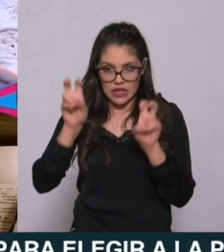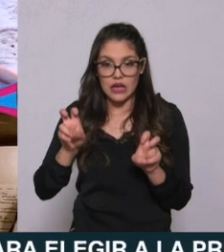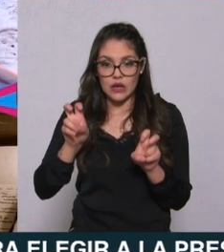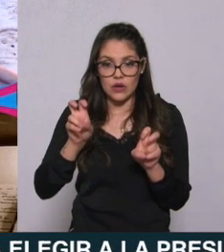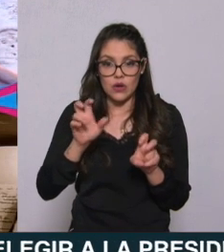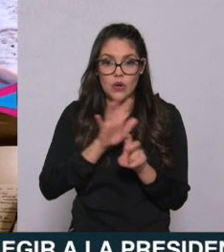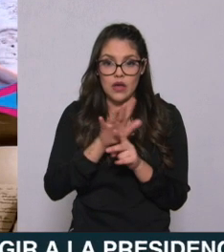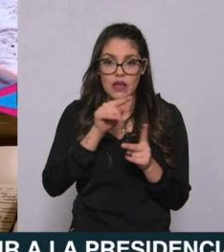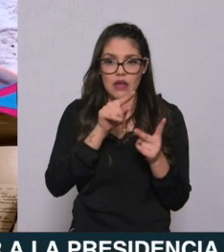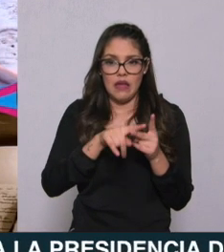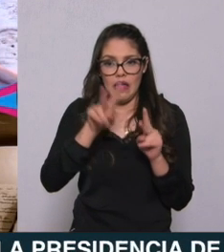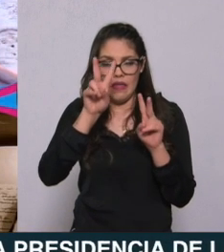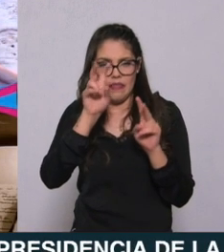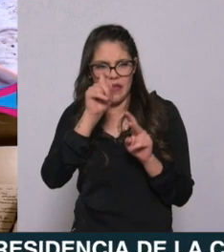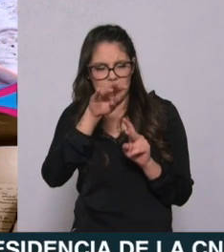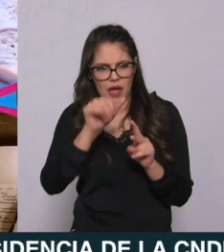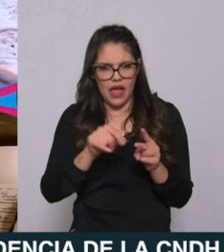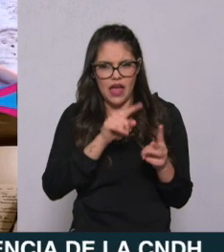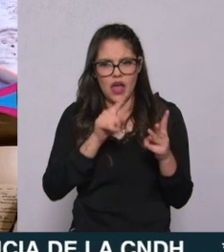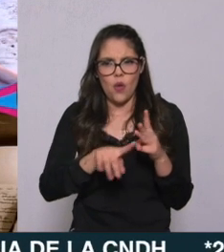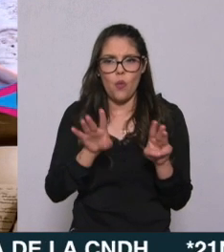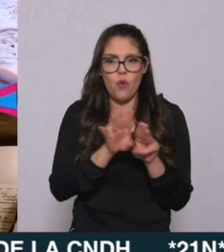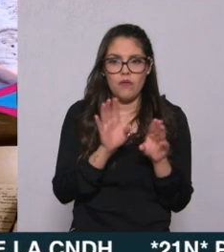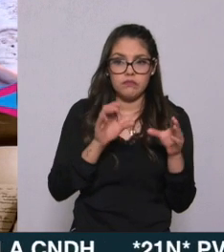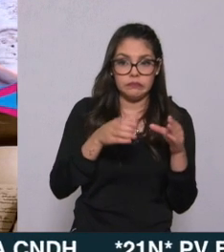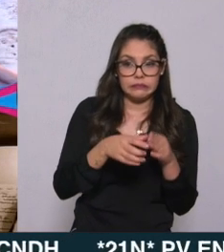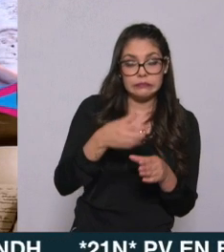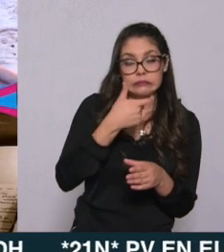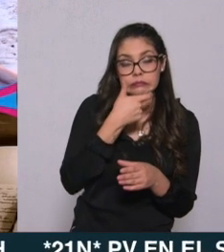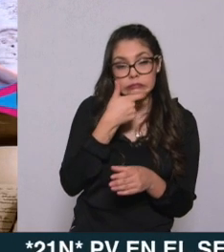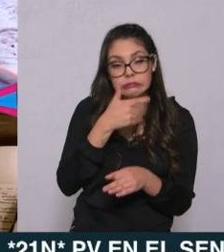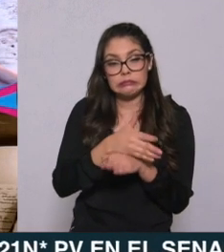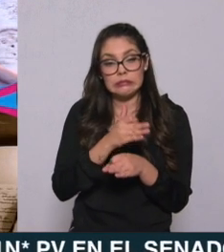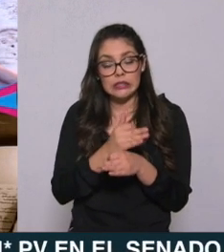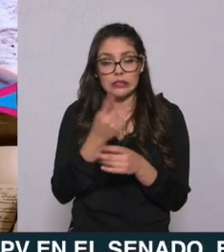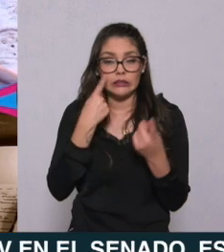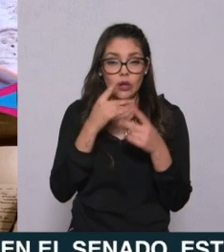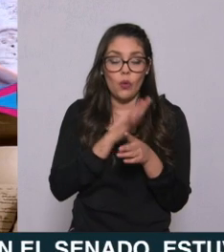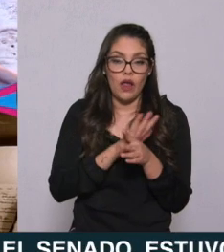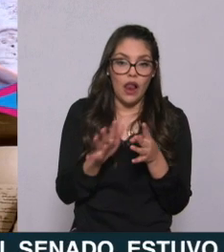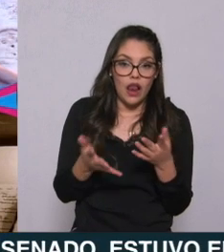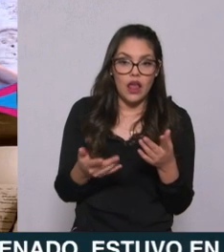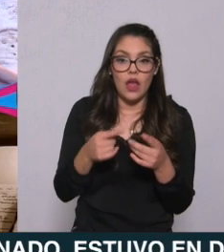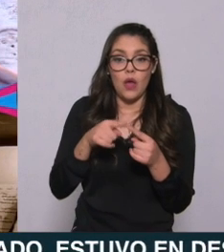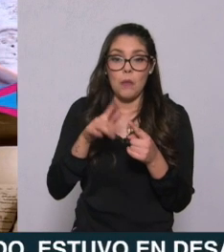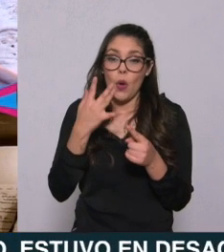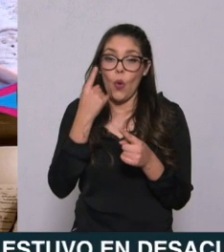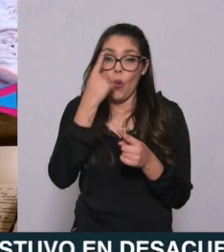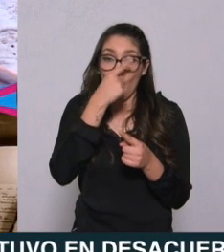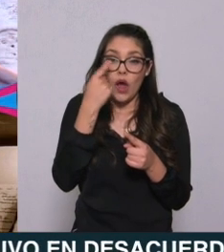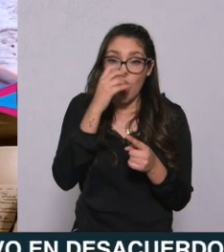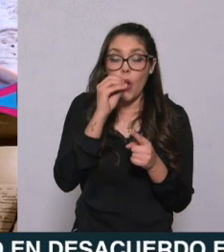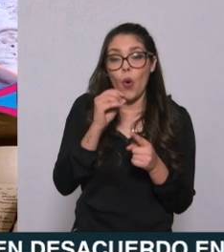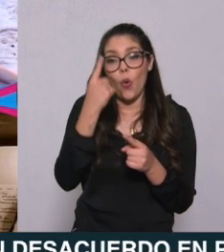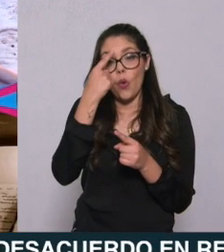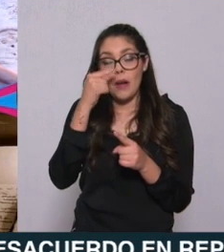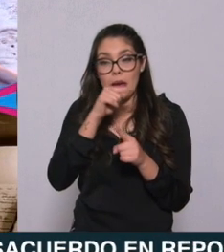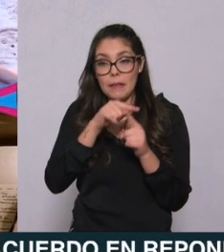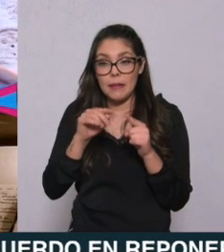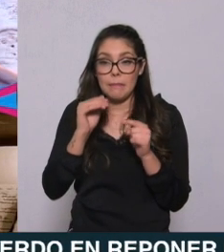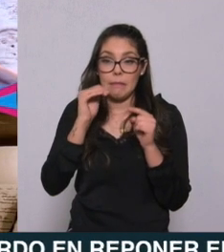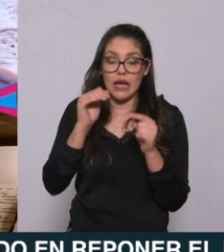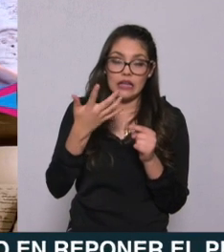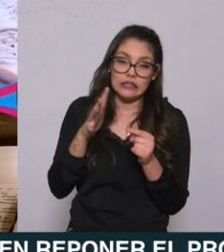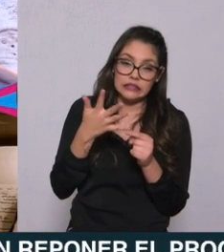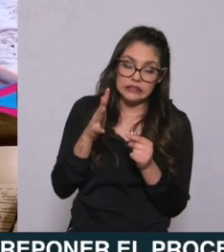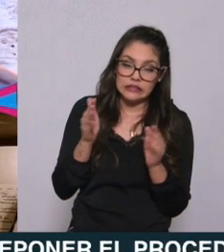la temática, el género y también, bueno, básicamente lo ideal es que la obra dure de 1 hora a 1 hora y media aproximadamente y que sí